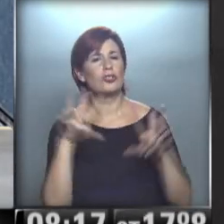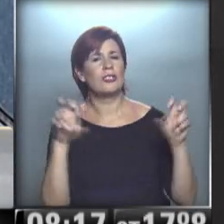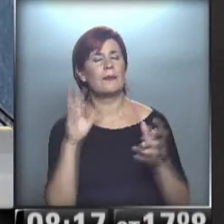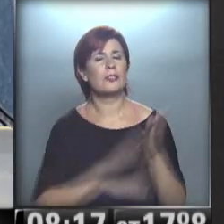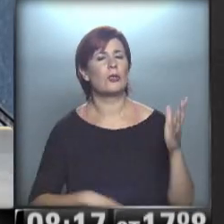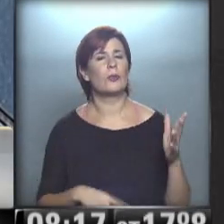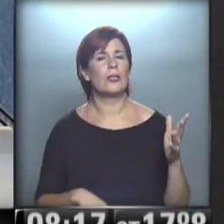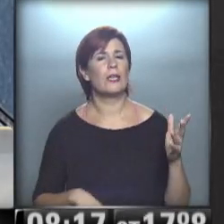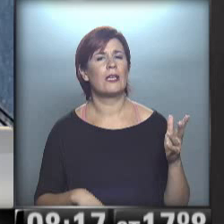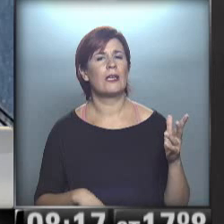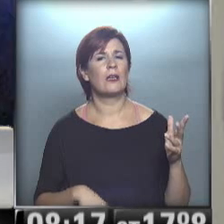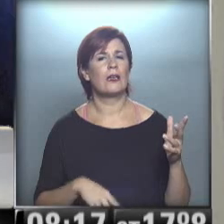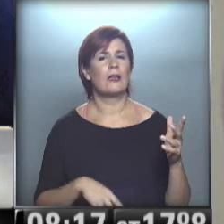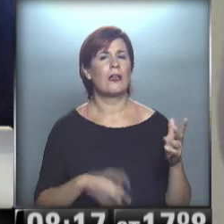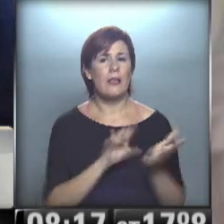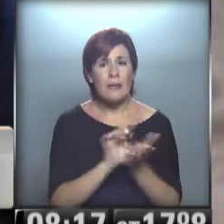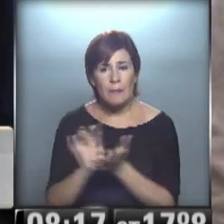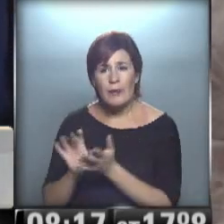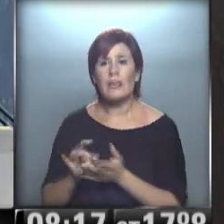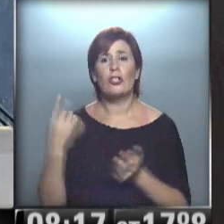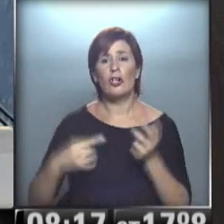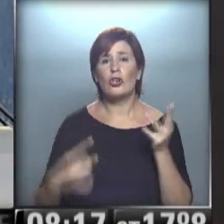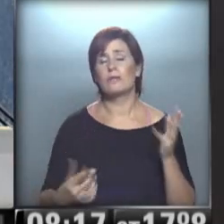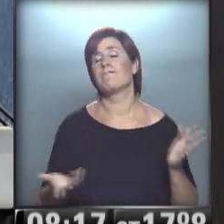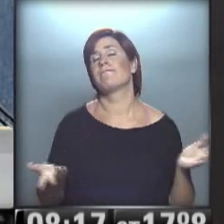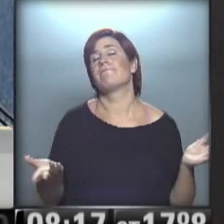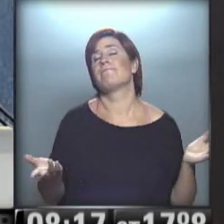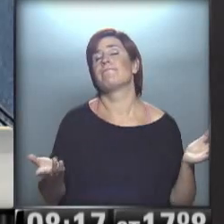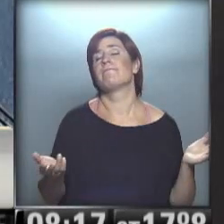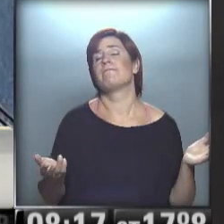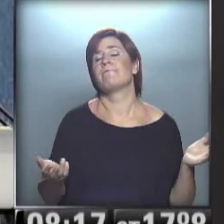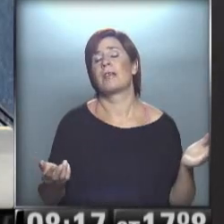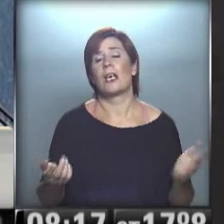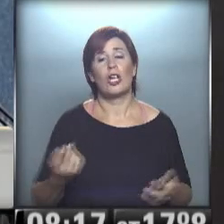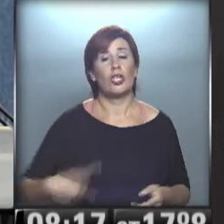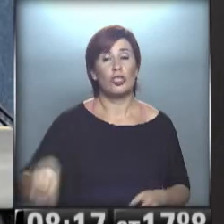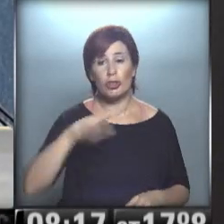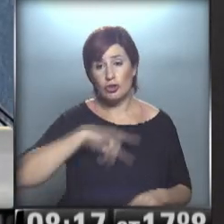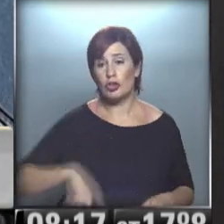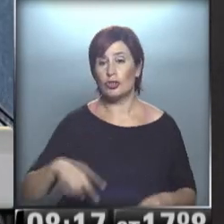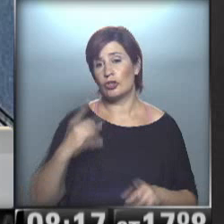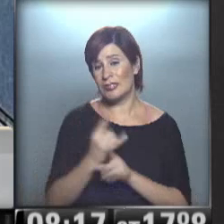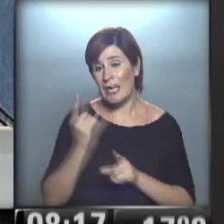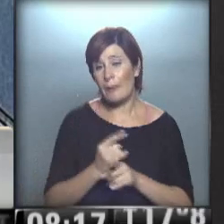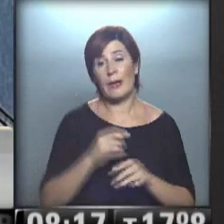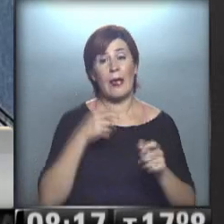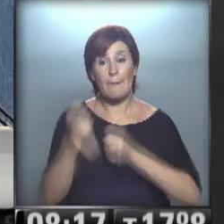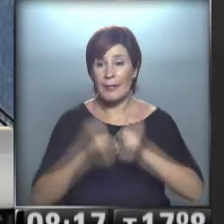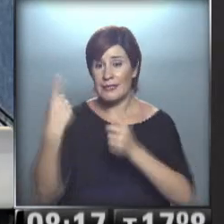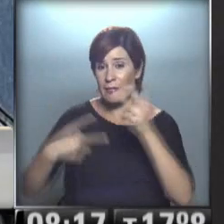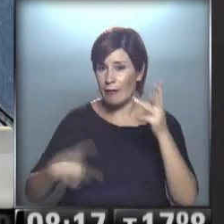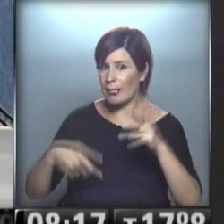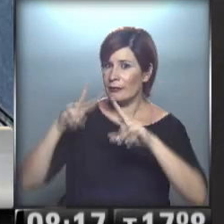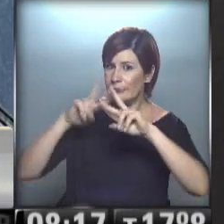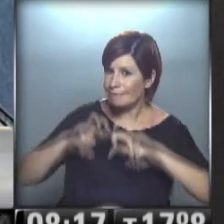El tema vinculado con los despidos que se están produciendo. Ahí nosotros tenemos un sistema de monitoreo permanente y